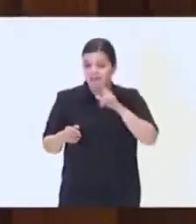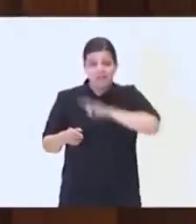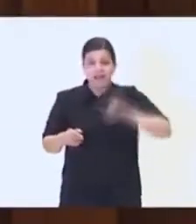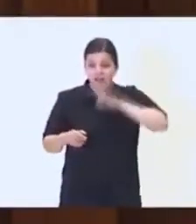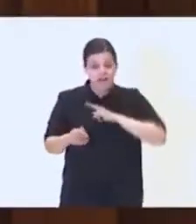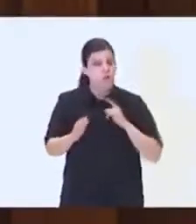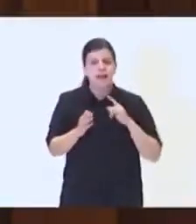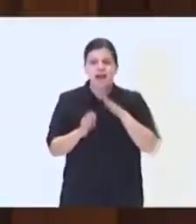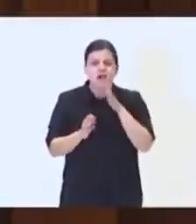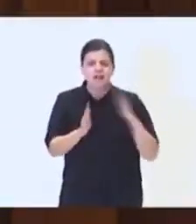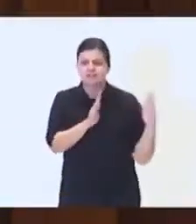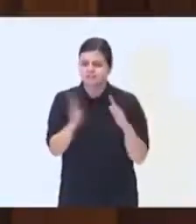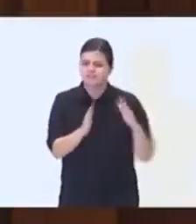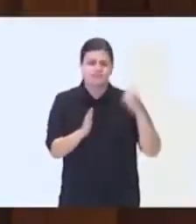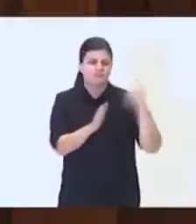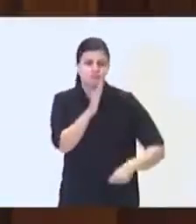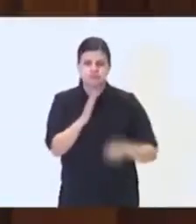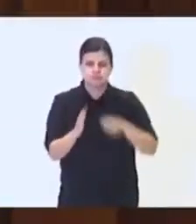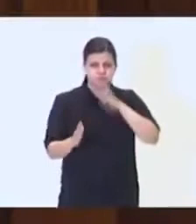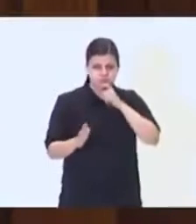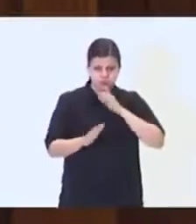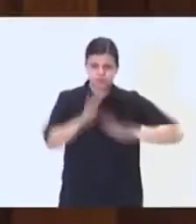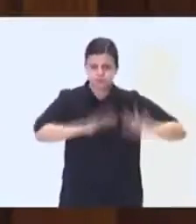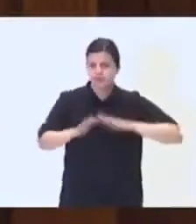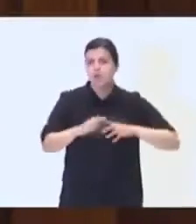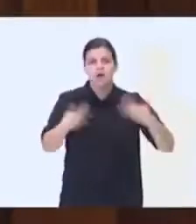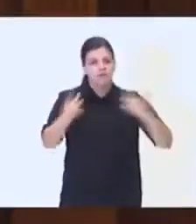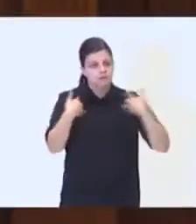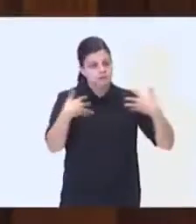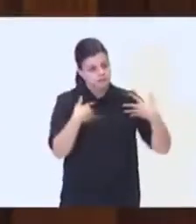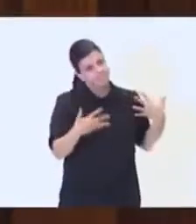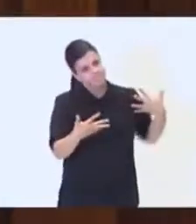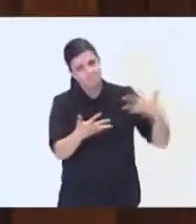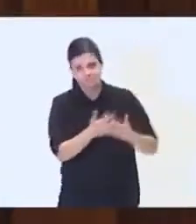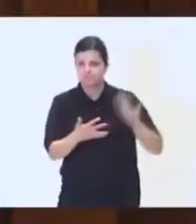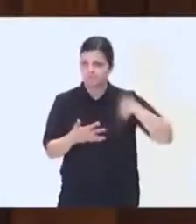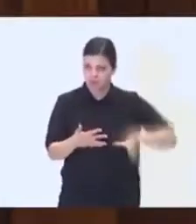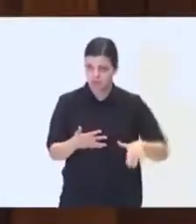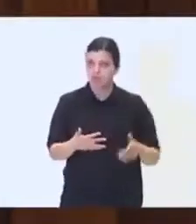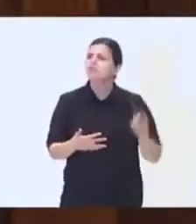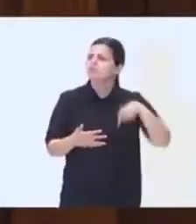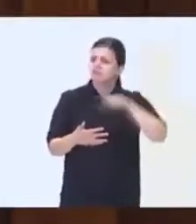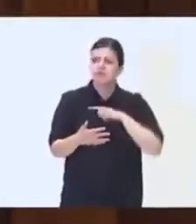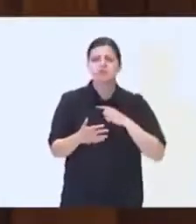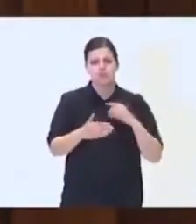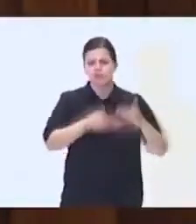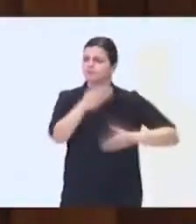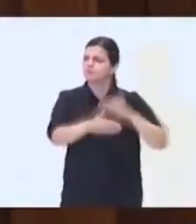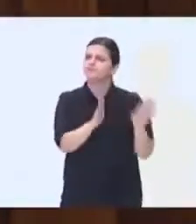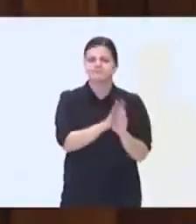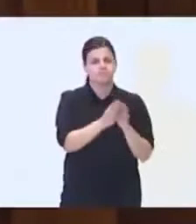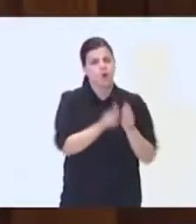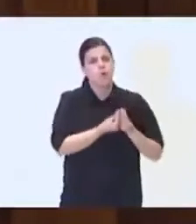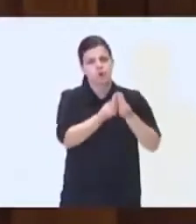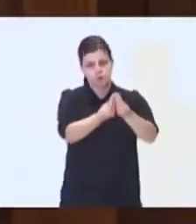difíciles. Y el sufrimiento está siendo demasiado largo. Recorreremos juntos esta dura travesía